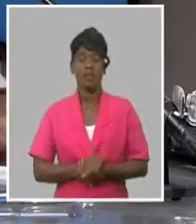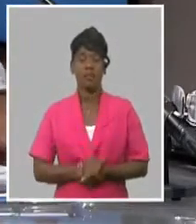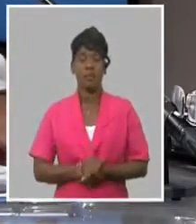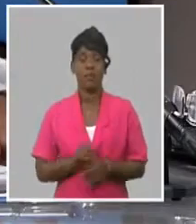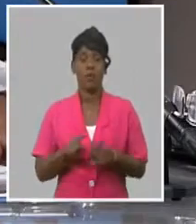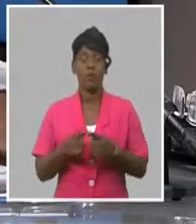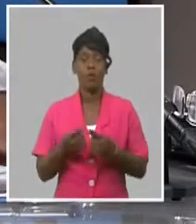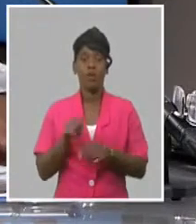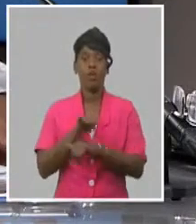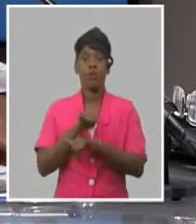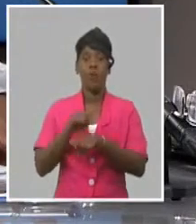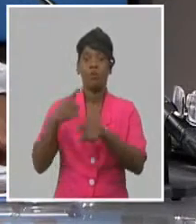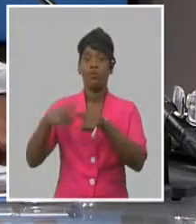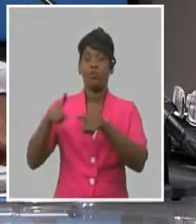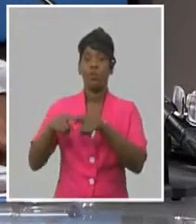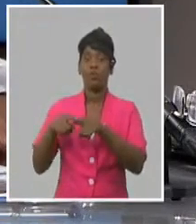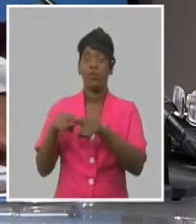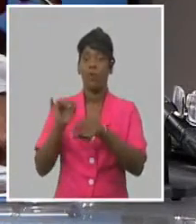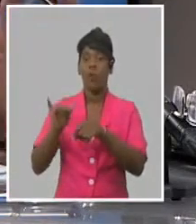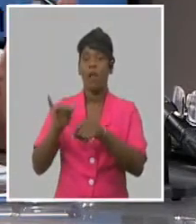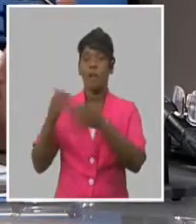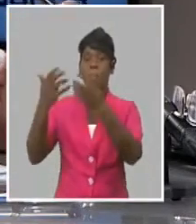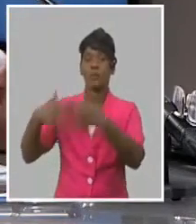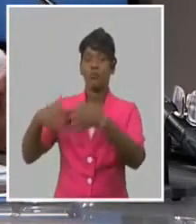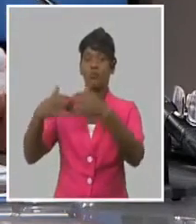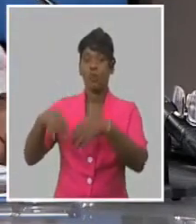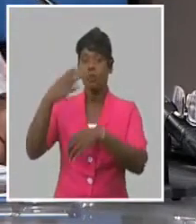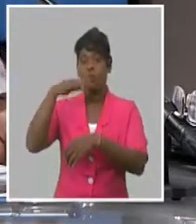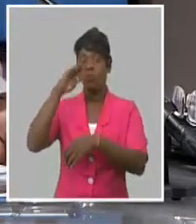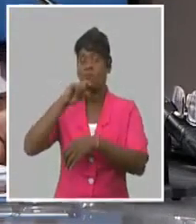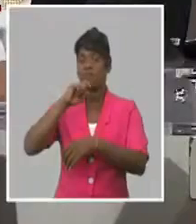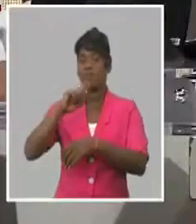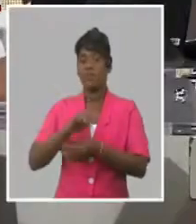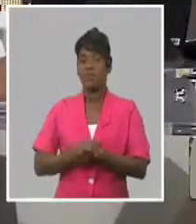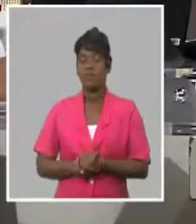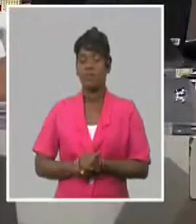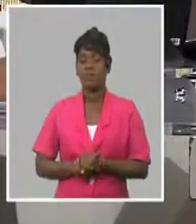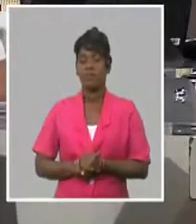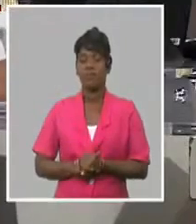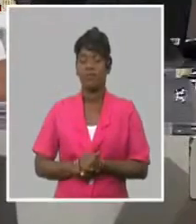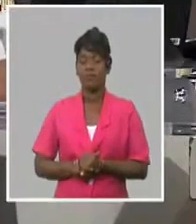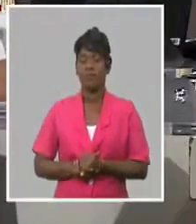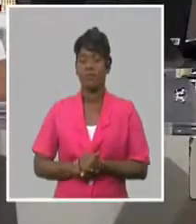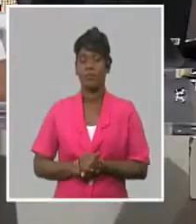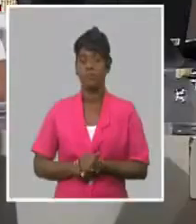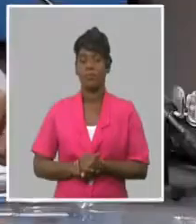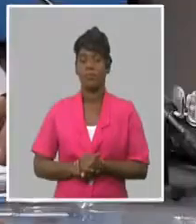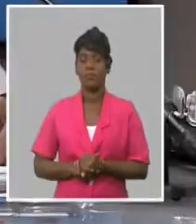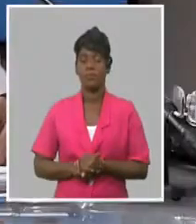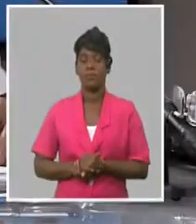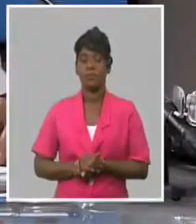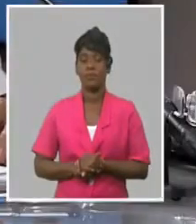porque no ha aumentado la riqueza. Esa es la gran discusión. Ah, el gran debate, sí. El gran debate.